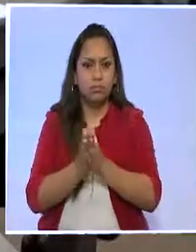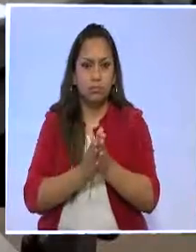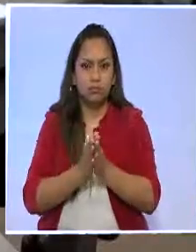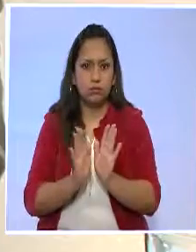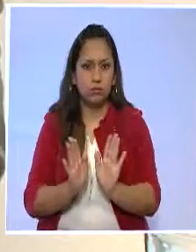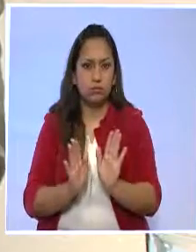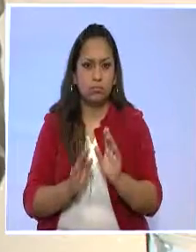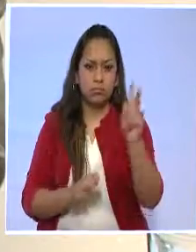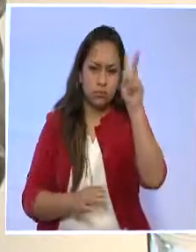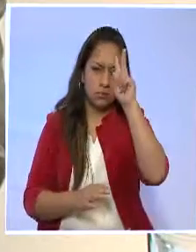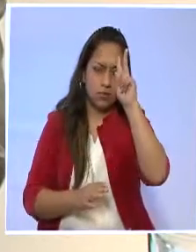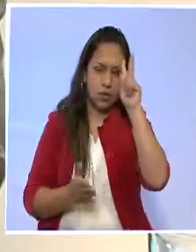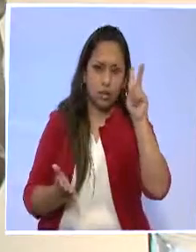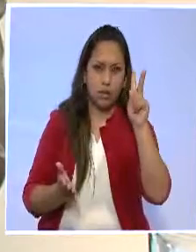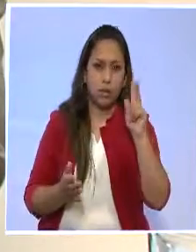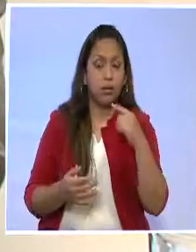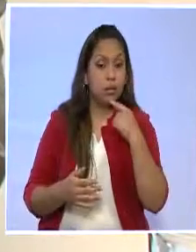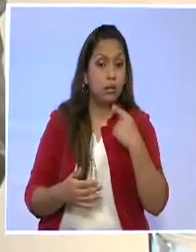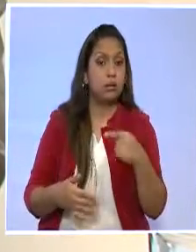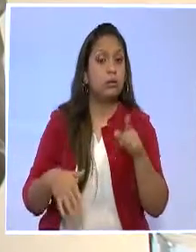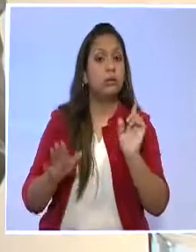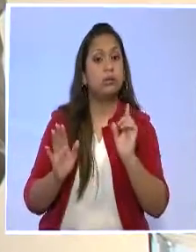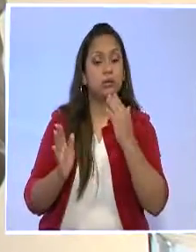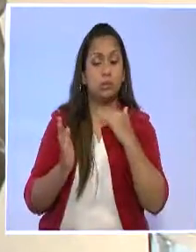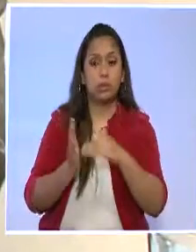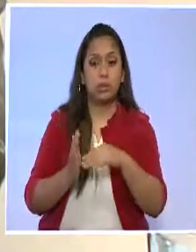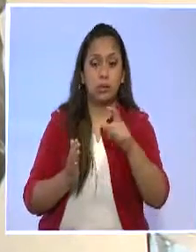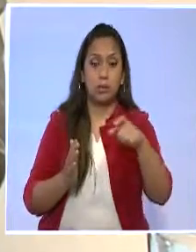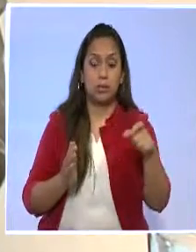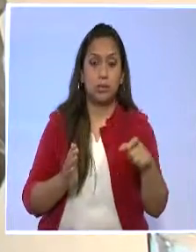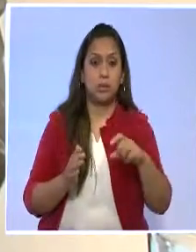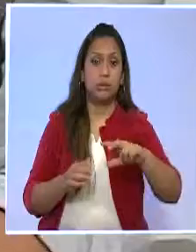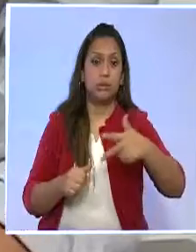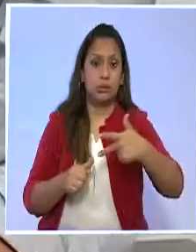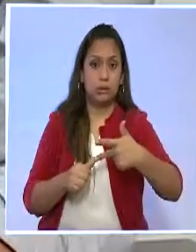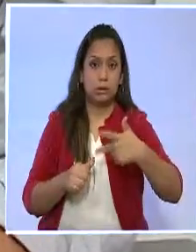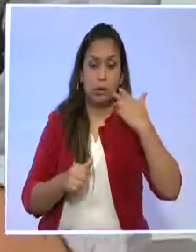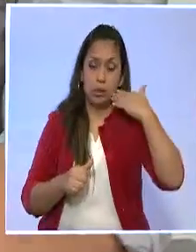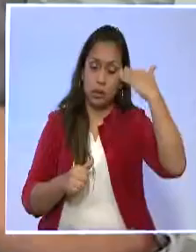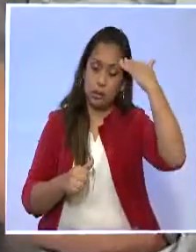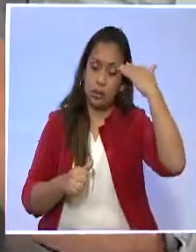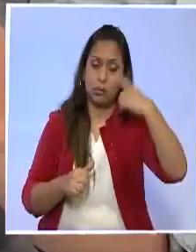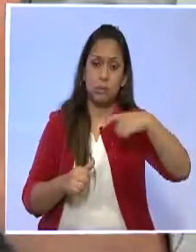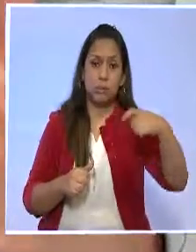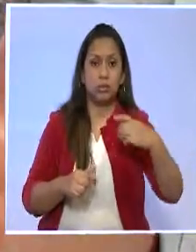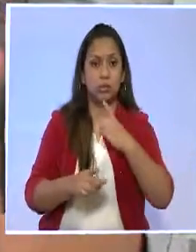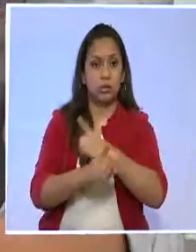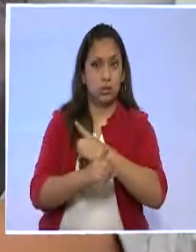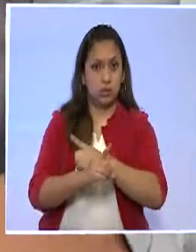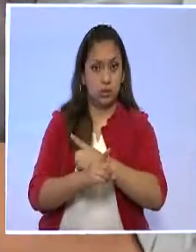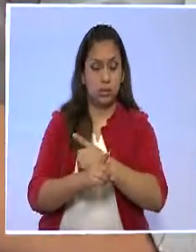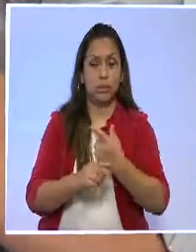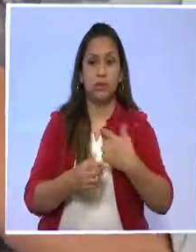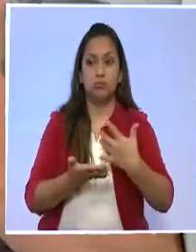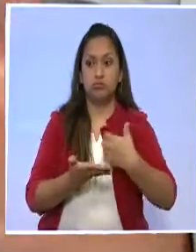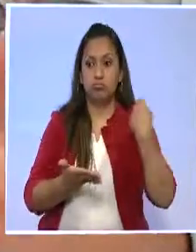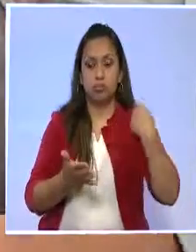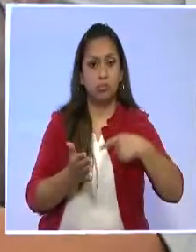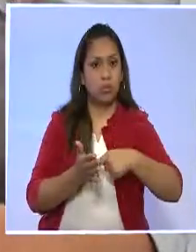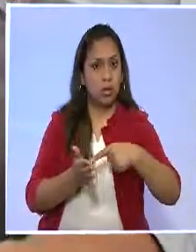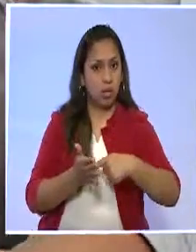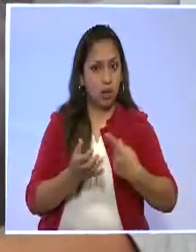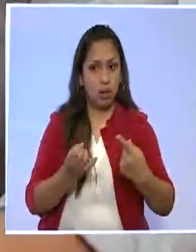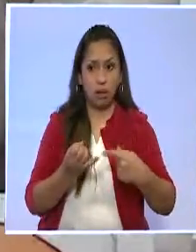que valiéndose de los beneficios que tenían personas de la tercera edad y discapacidad sobre los cuentos saliva sobre vehículos